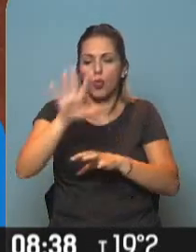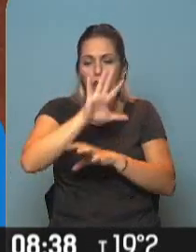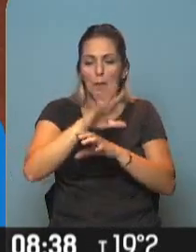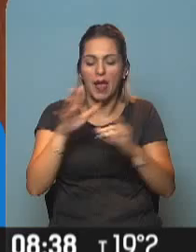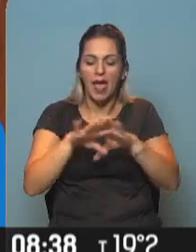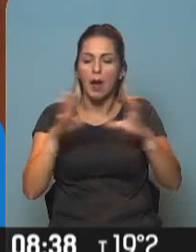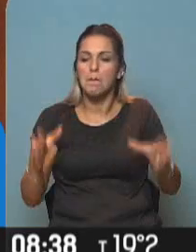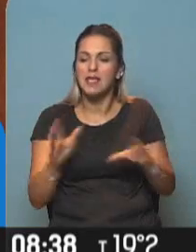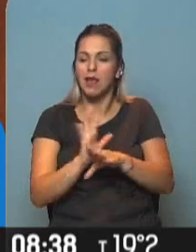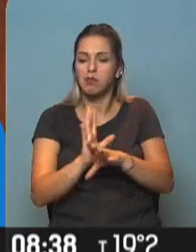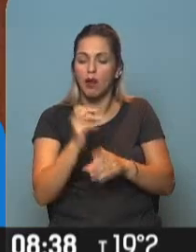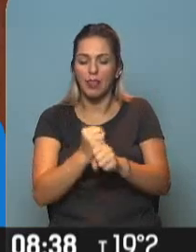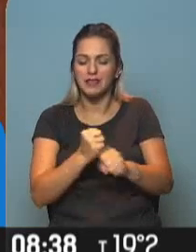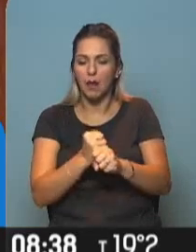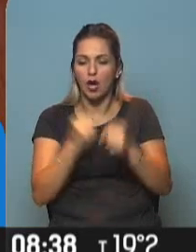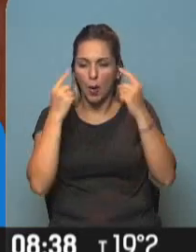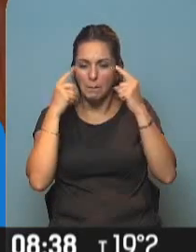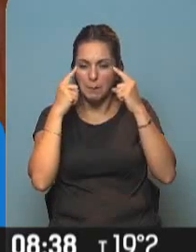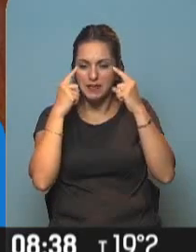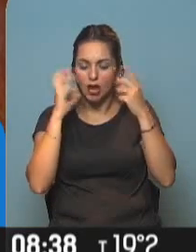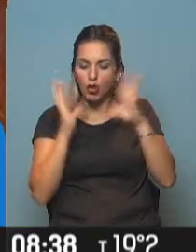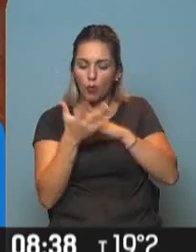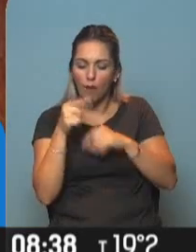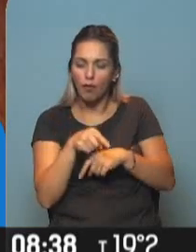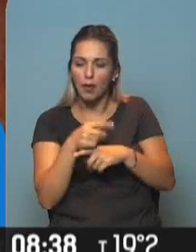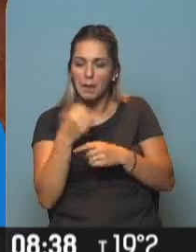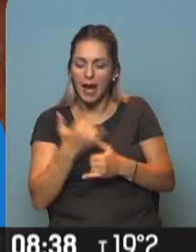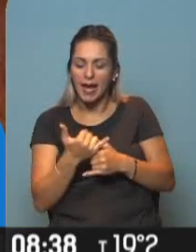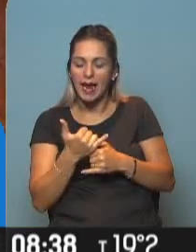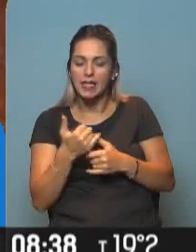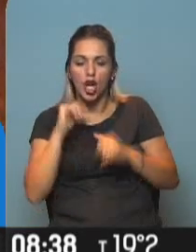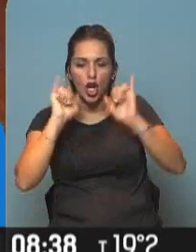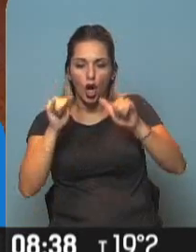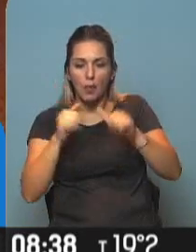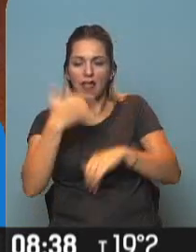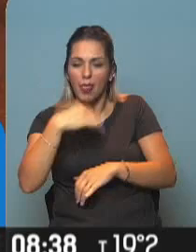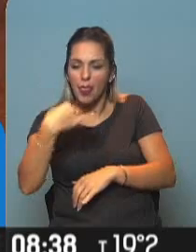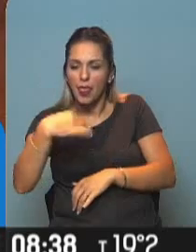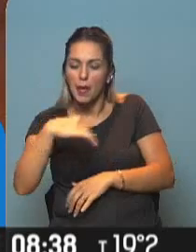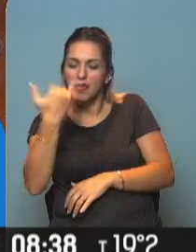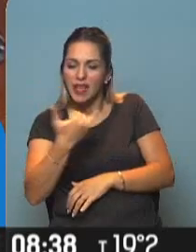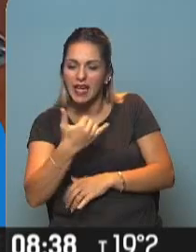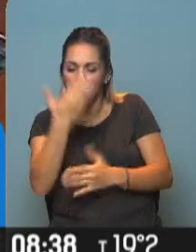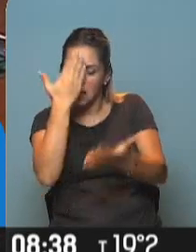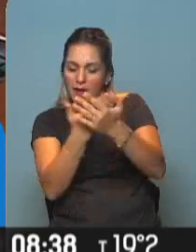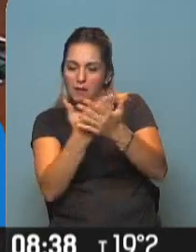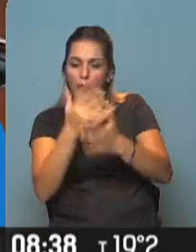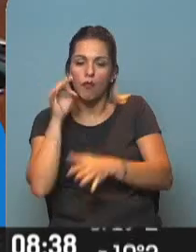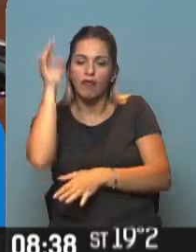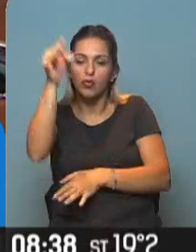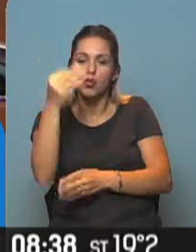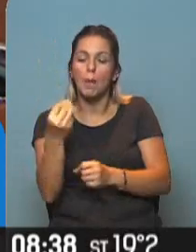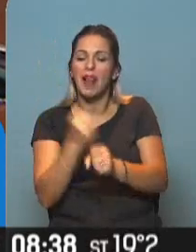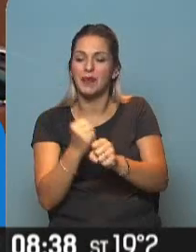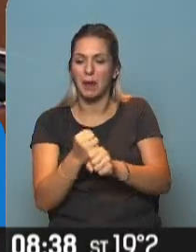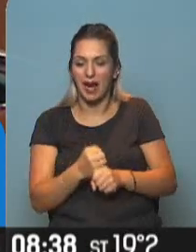estado pensando en cuáles son aquellas habilidades y competencias que los jóvenes tienen que tener para enfrentar el futuro del trabajo tanto en